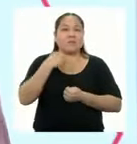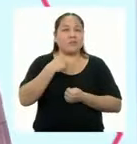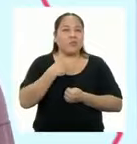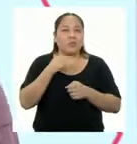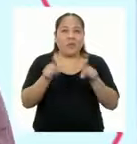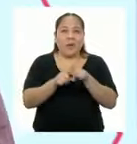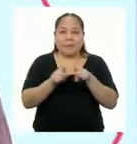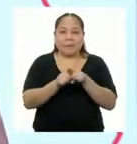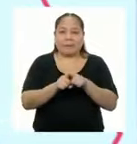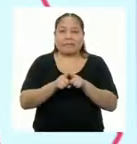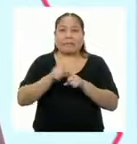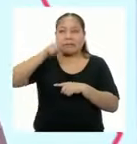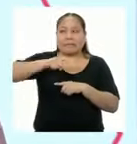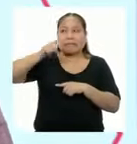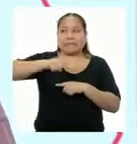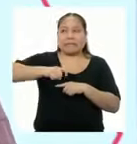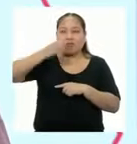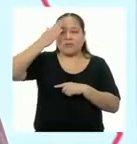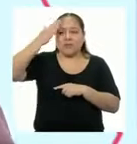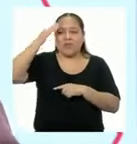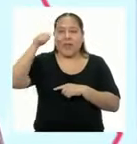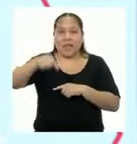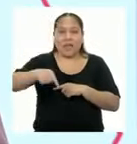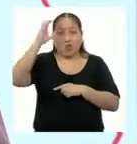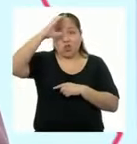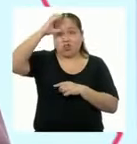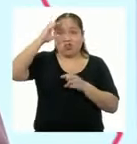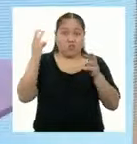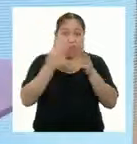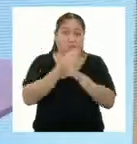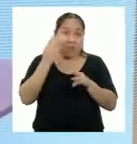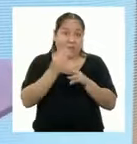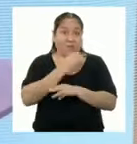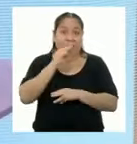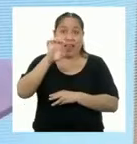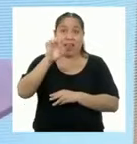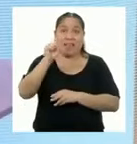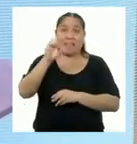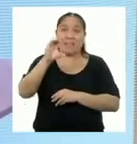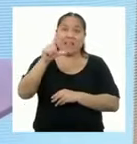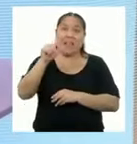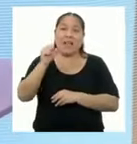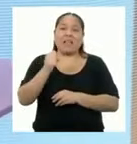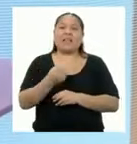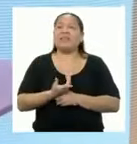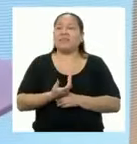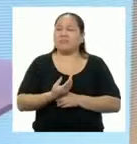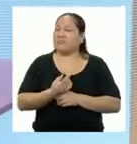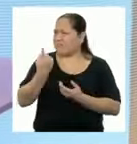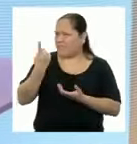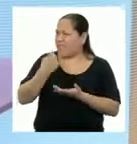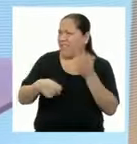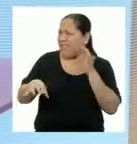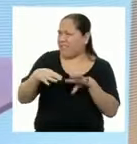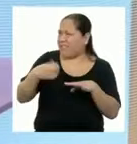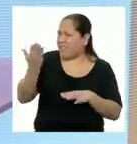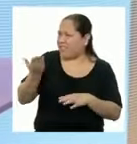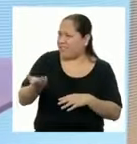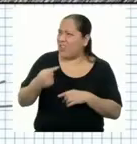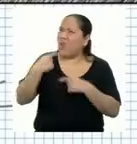haciendo algo que requiere de estos conocimientos matemáticos sobre las escalas. ¿Ah, sí? ¿En qué te habrás metido? A